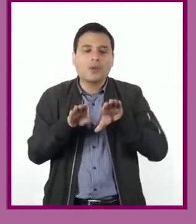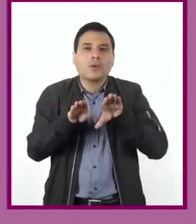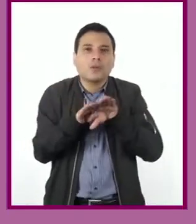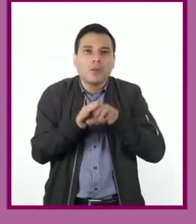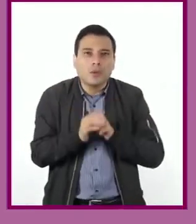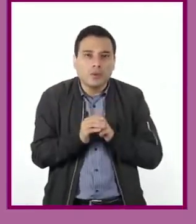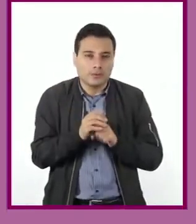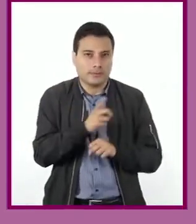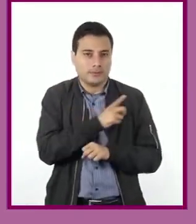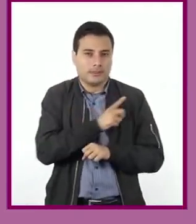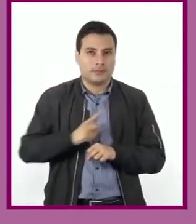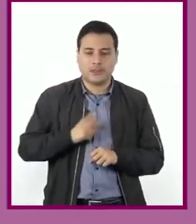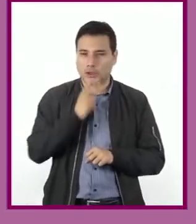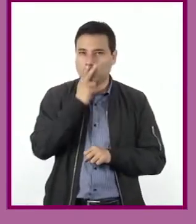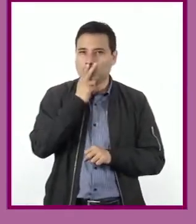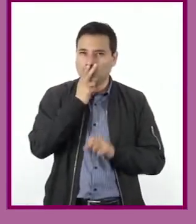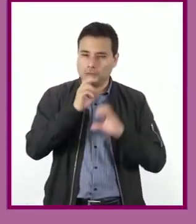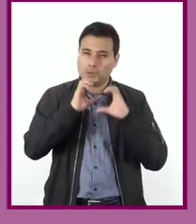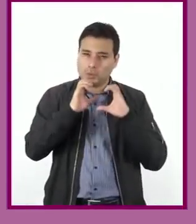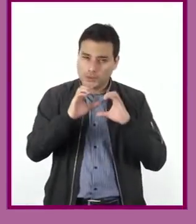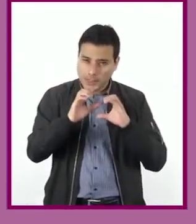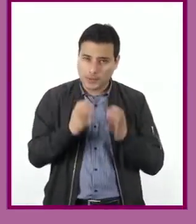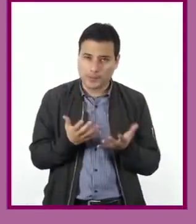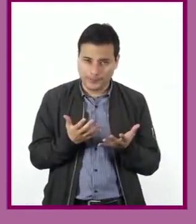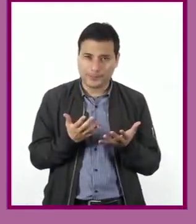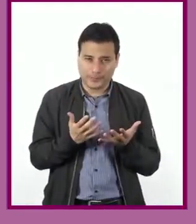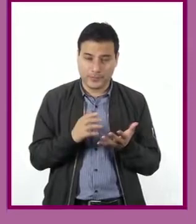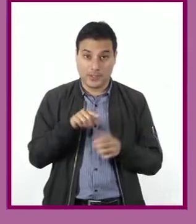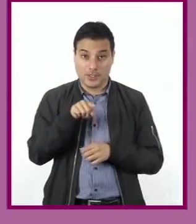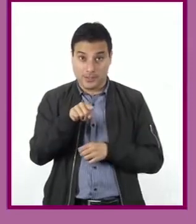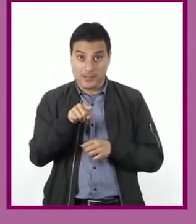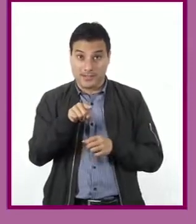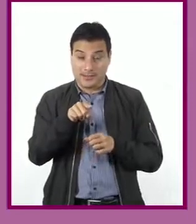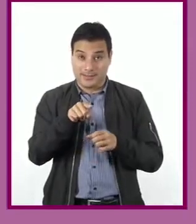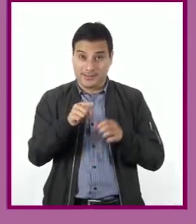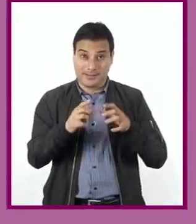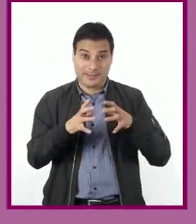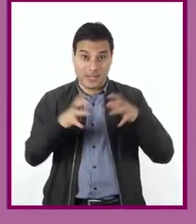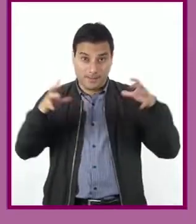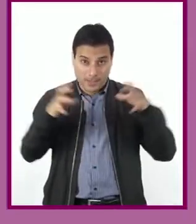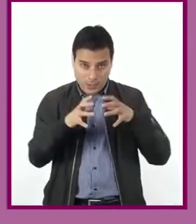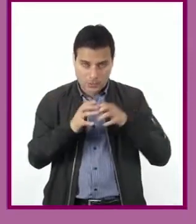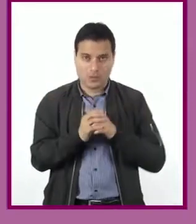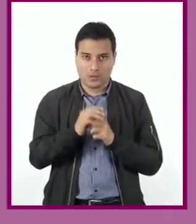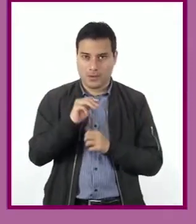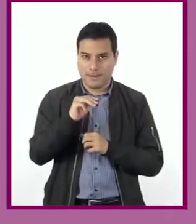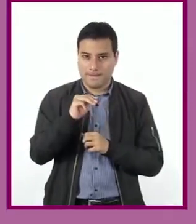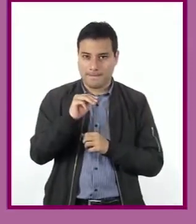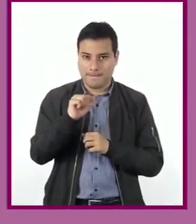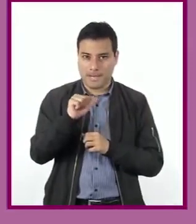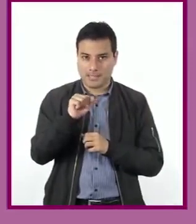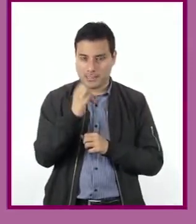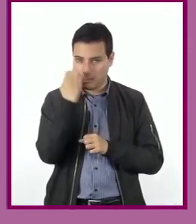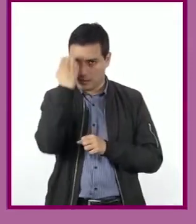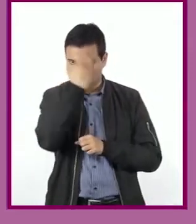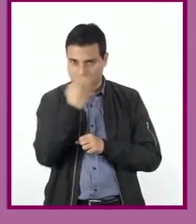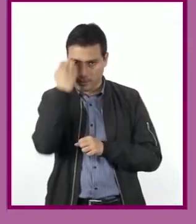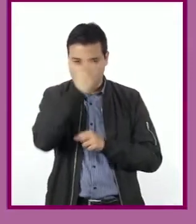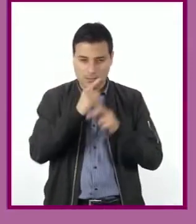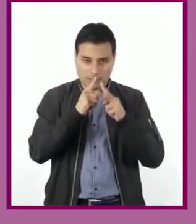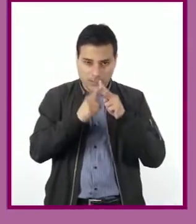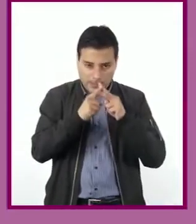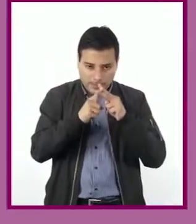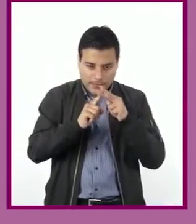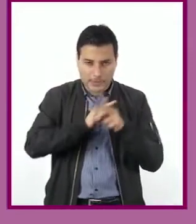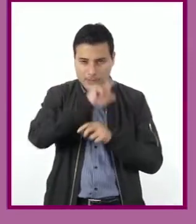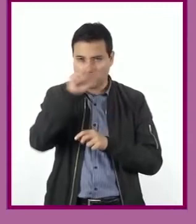precaución. Habría que considerar su tamaño y su masa, y aplicar las fuerzas necesarias para ello. El traslado